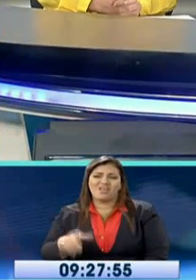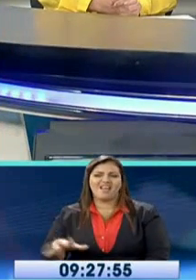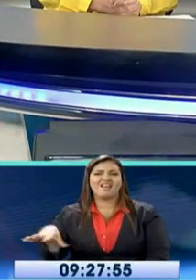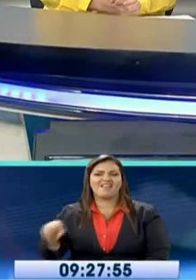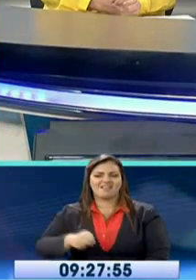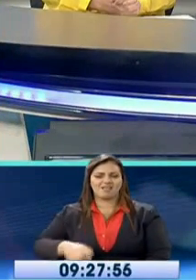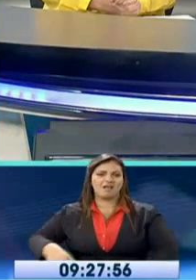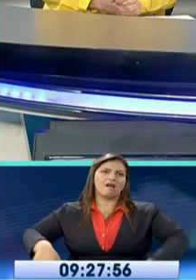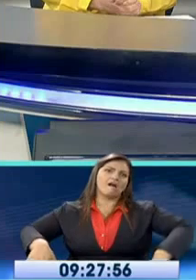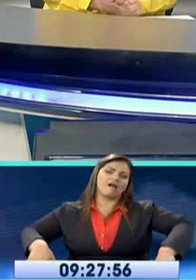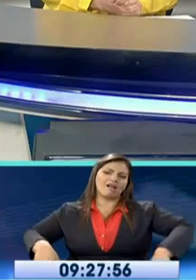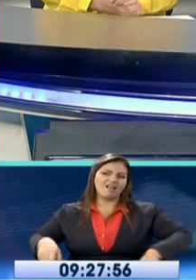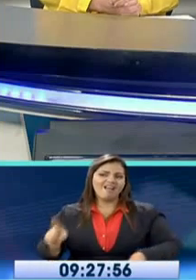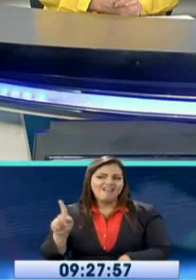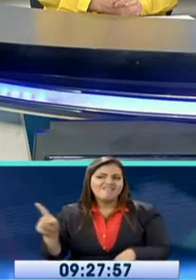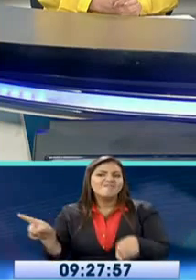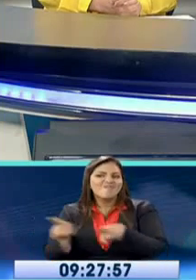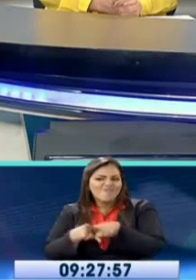Maquilón.